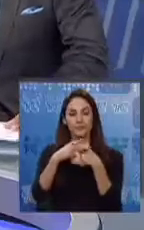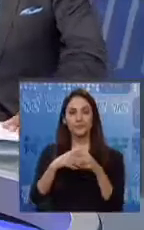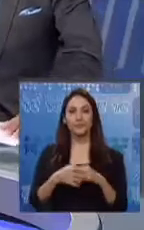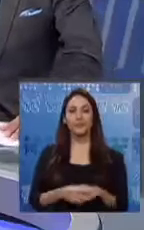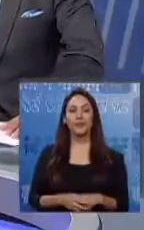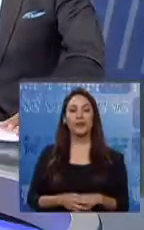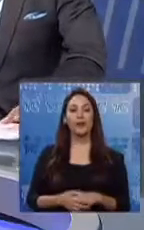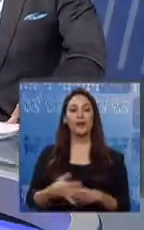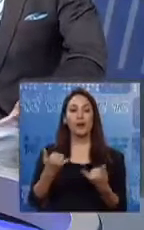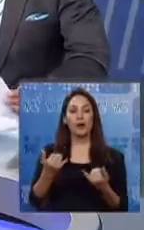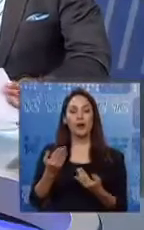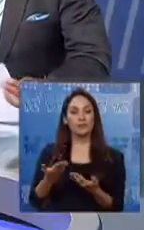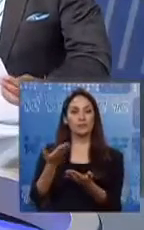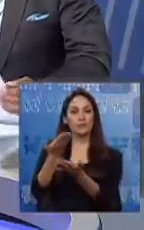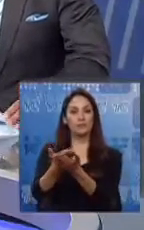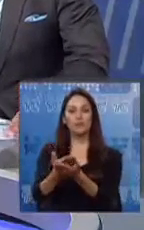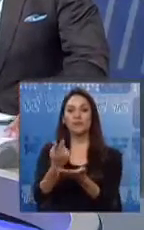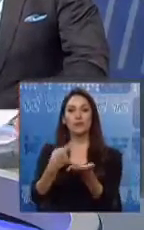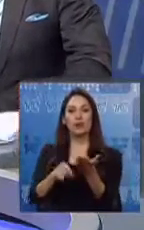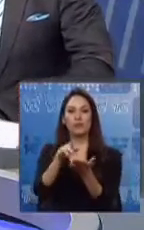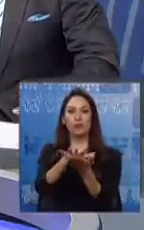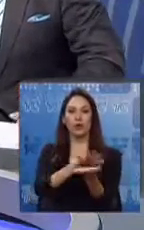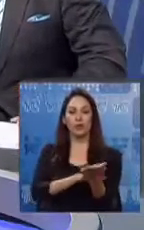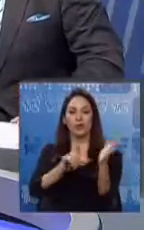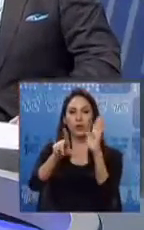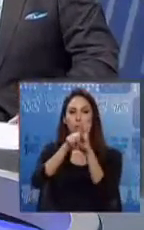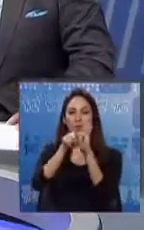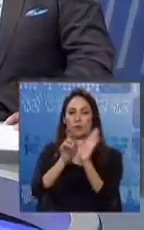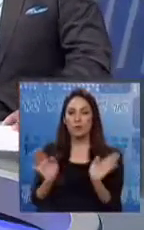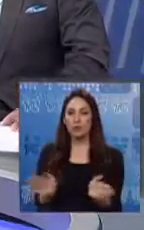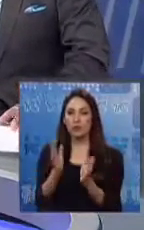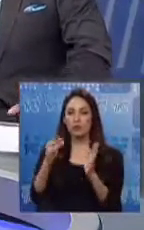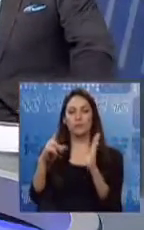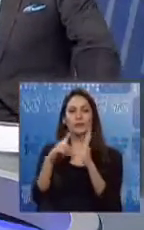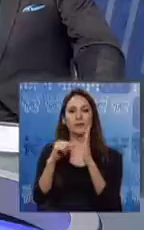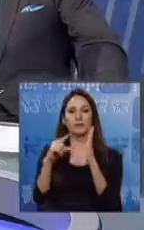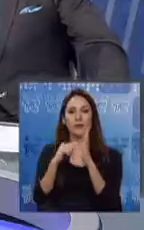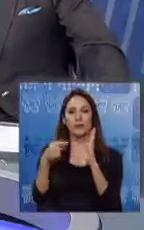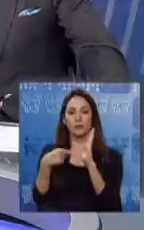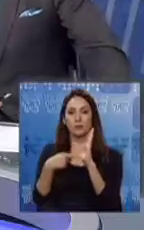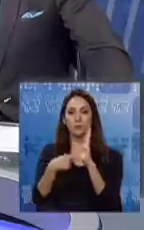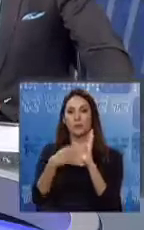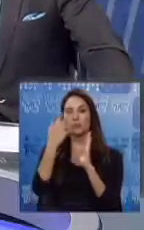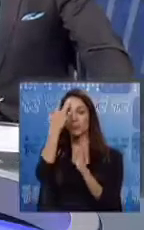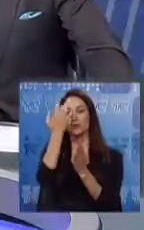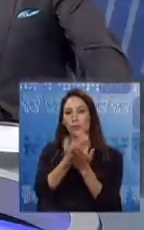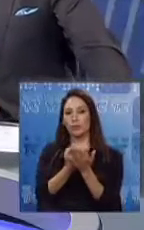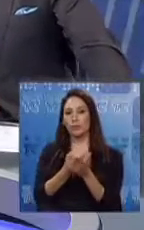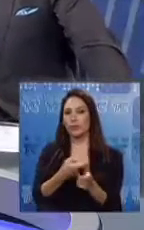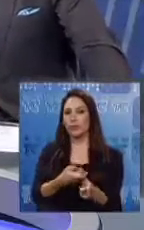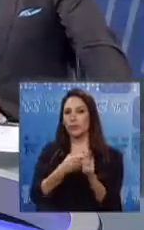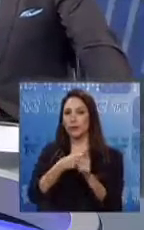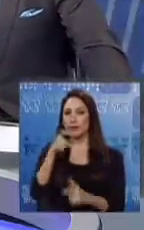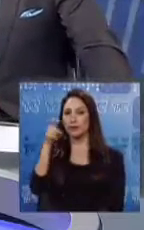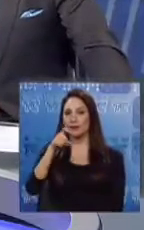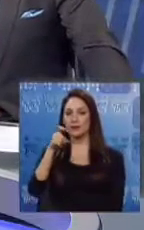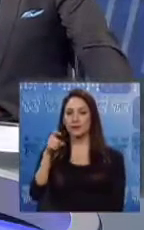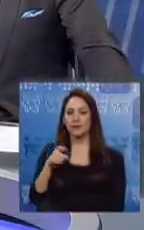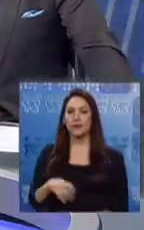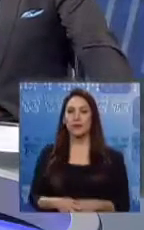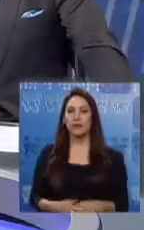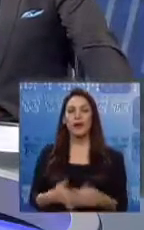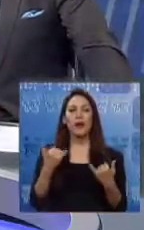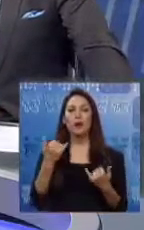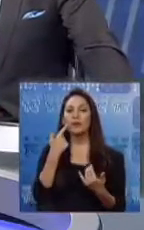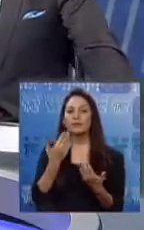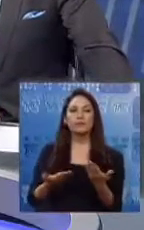El Ejecutivo envió a la Asamblea Nacional un proyecto de ley de incentivos tributarios con el carácter de económico urgente. Sí, el cuerpo legal